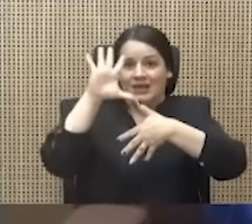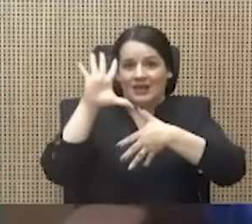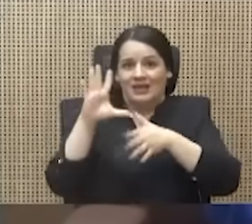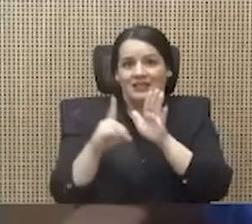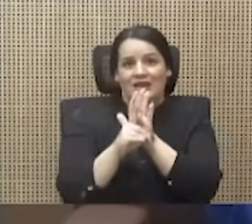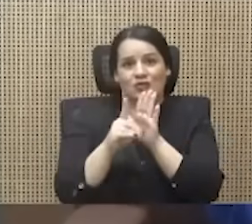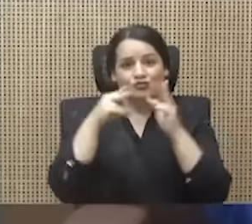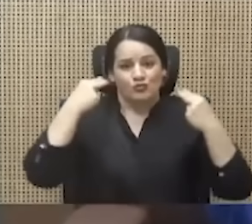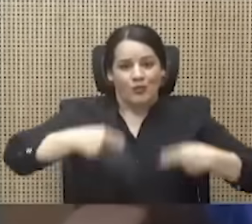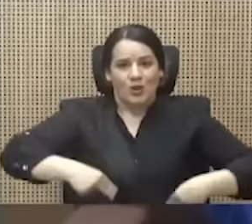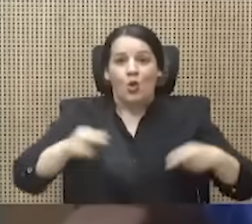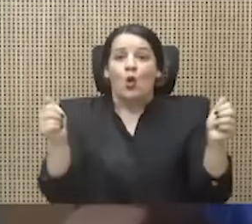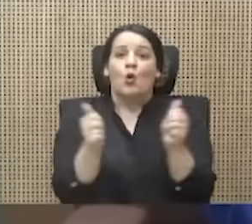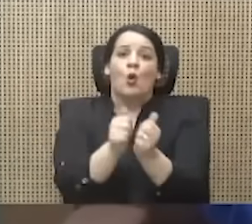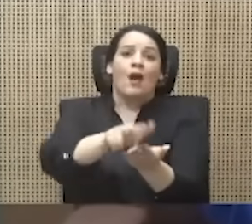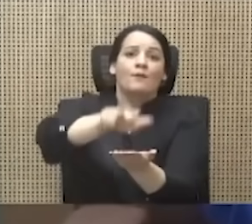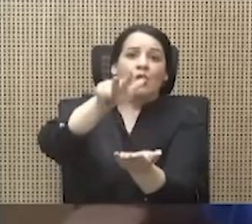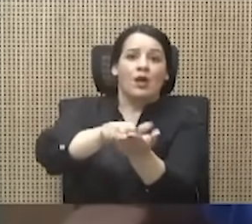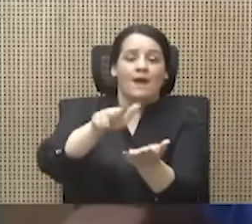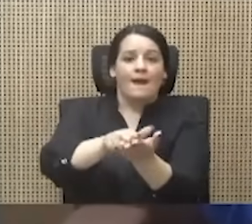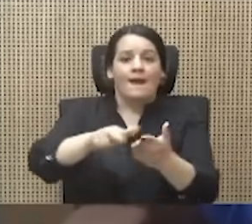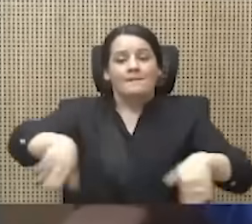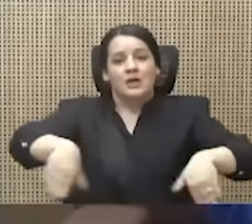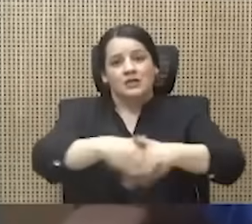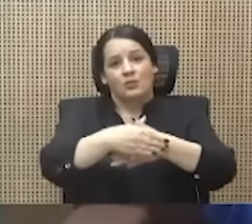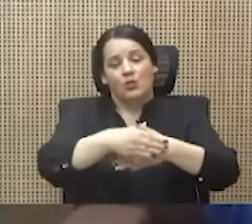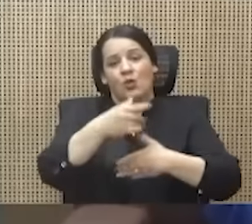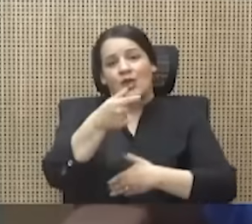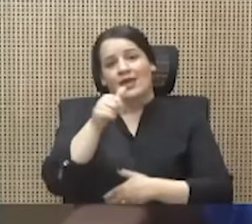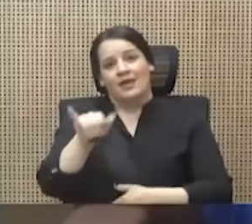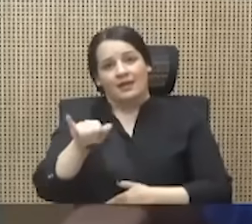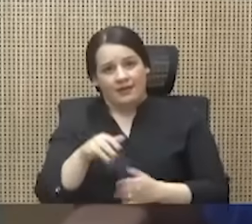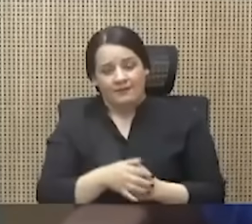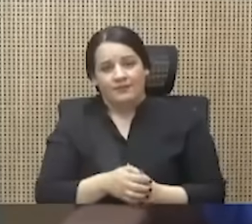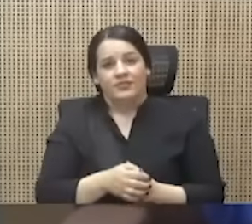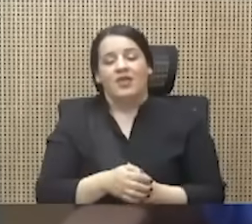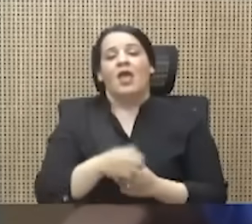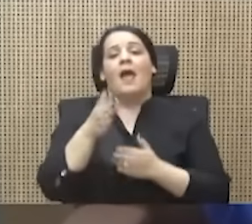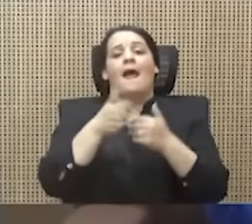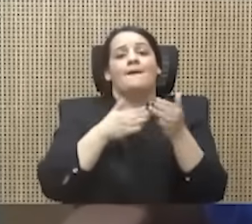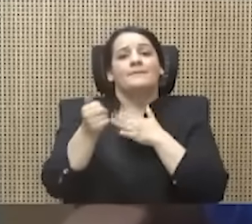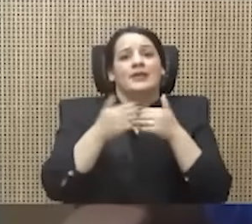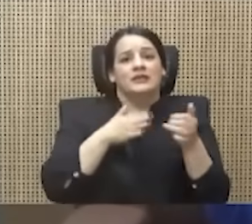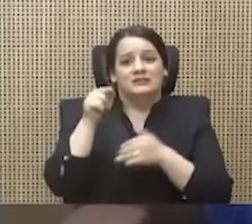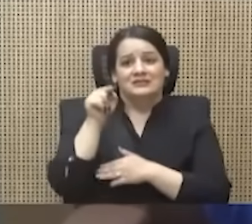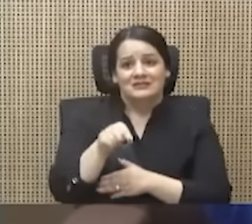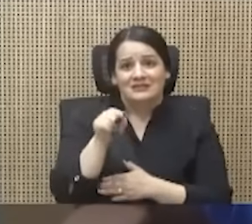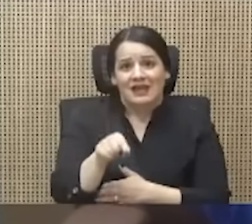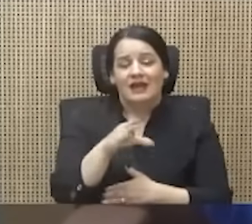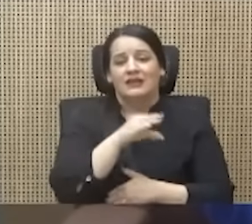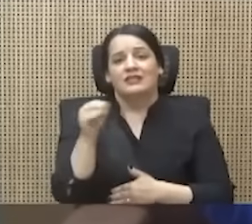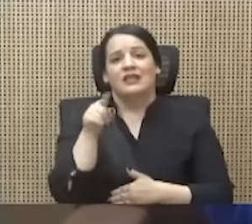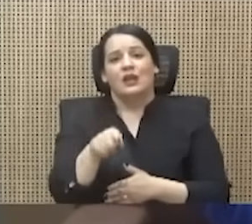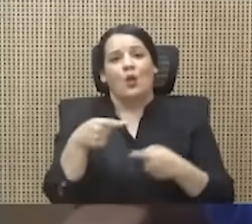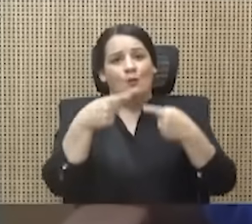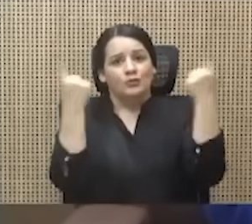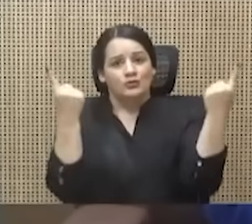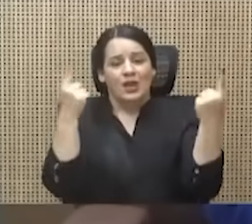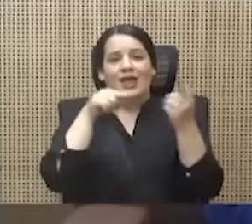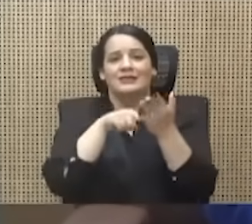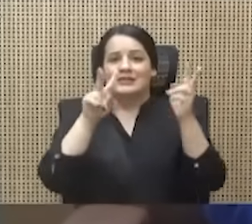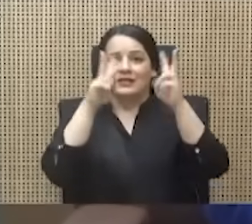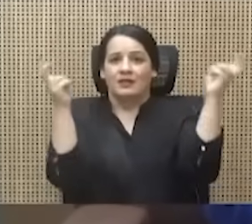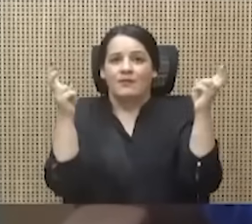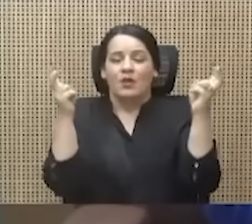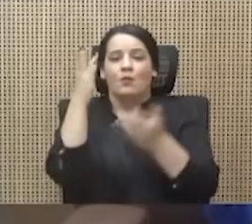del matrimonio entre homosexuales y lesbianas, léanse entre comillas, a pesar de la oposición a este tema por parte de la inmensa mayoría de